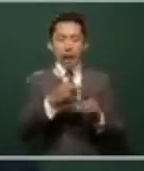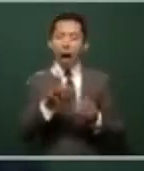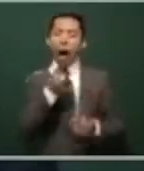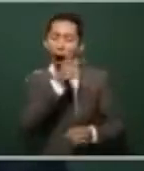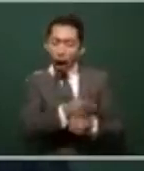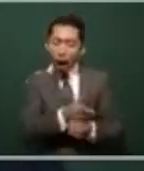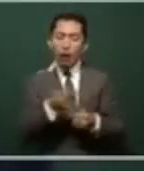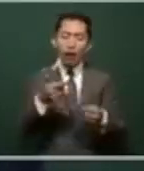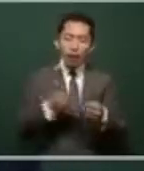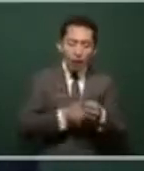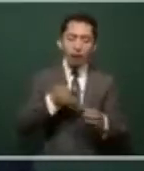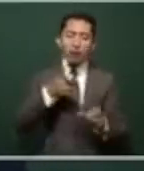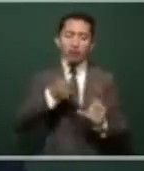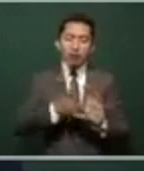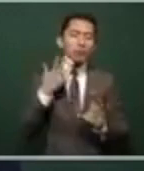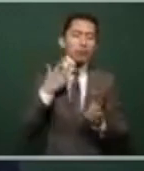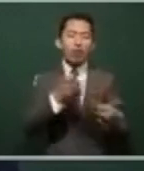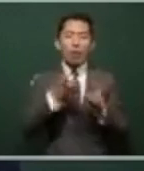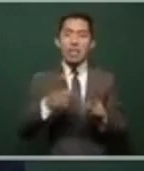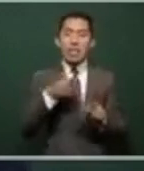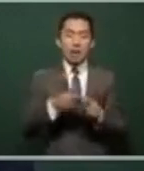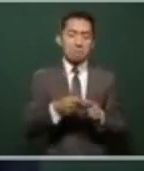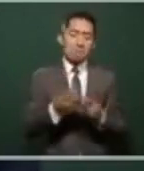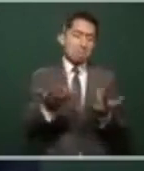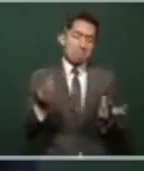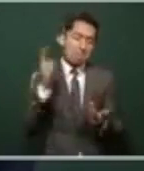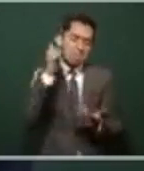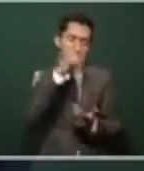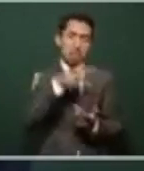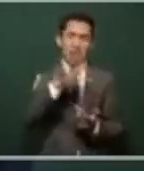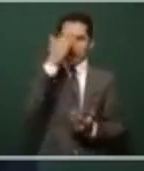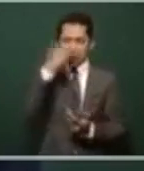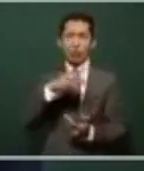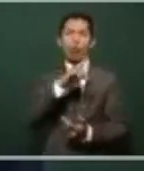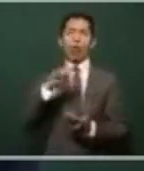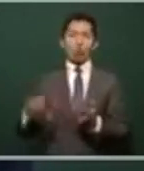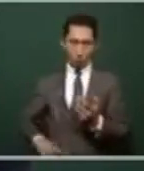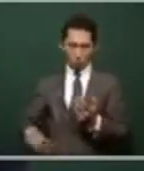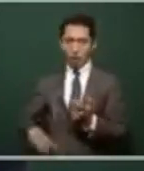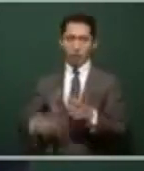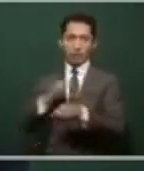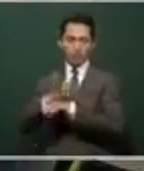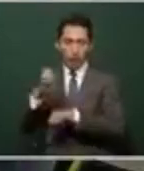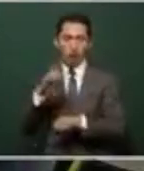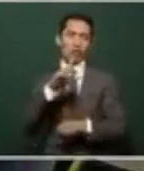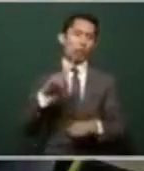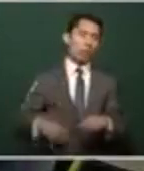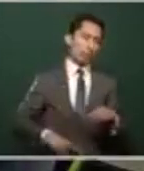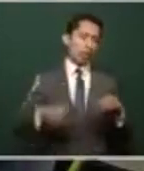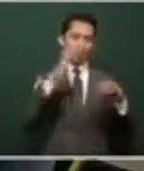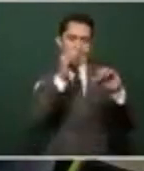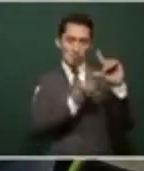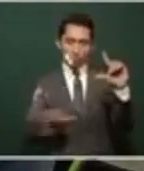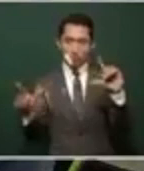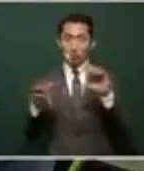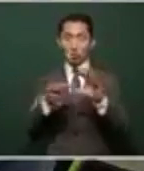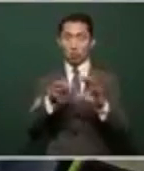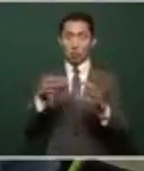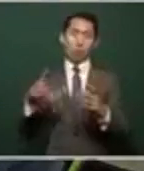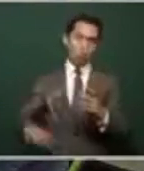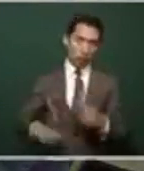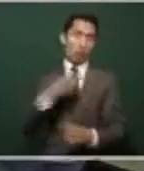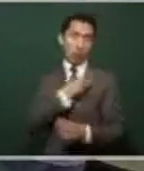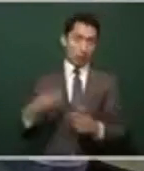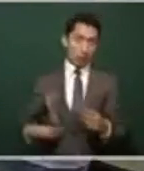La idea es que juntos, coordinadamente, el gobierno de la República, el gobierno de Hidalgo y los gobiernos municipales, le entremos a esas